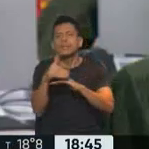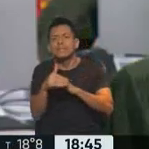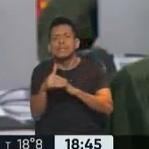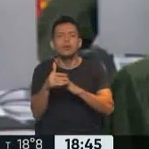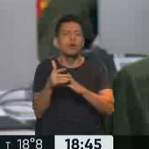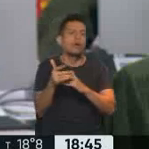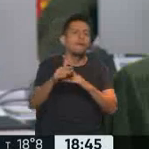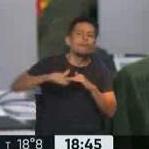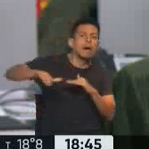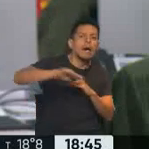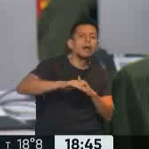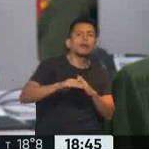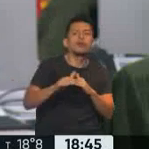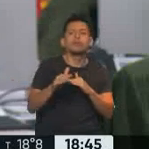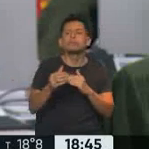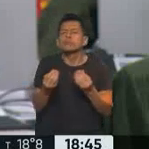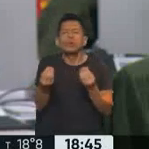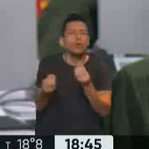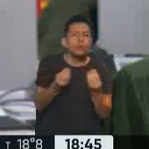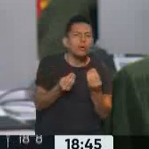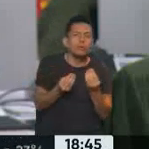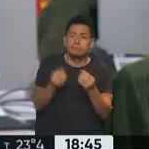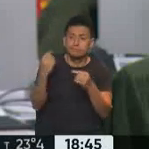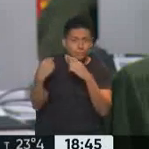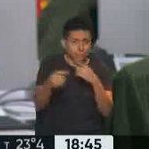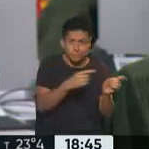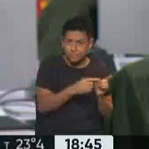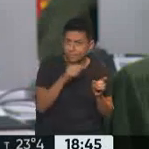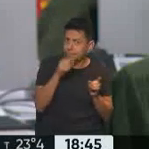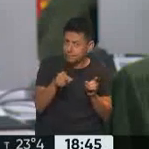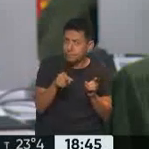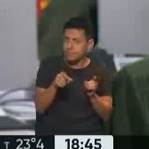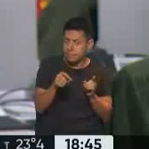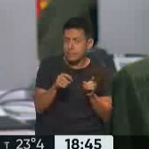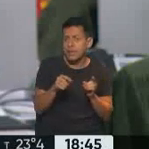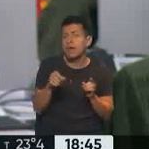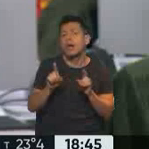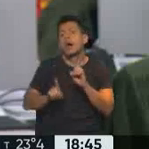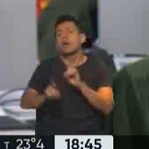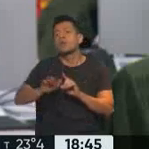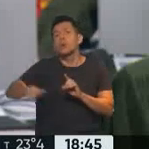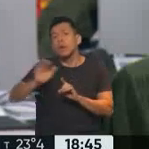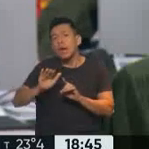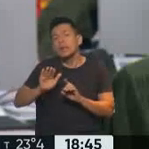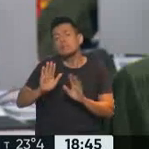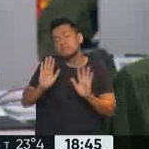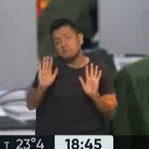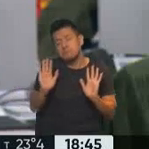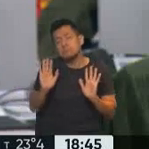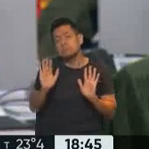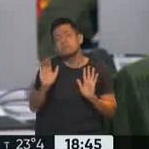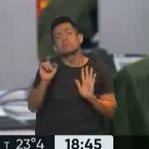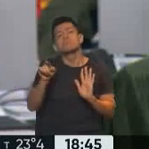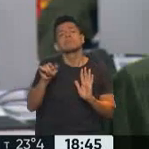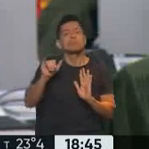calle, según el barrio, según la zona de domicilio de prestación del servicio. Hay determinadas zonas que, en principio, por supuesto, se van